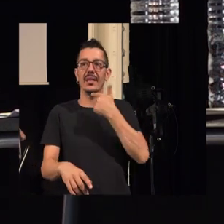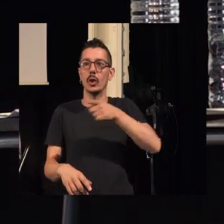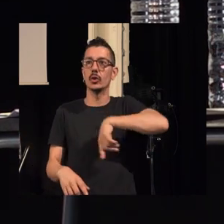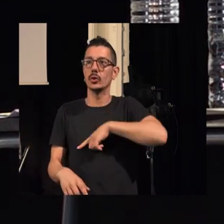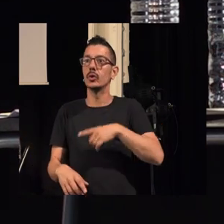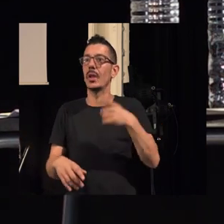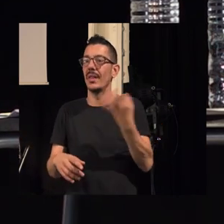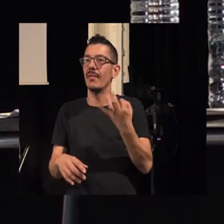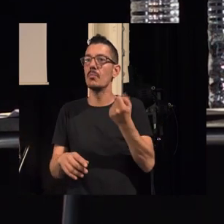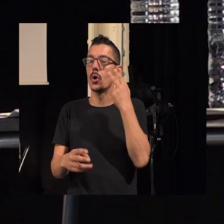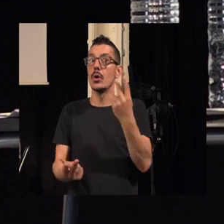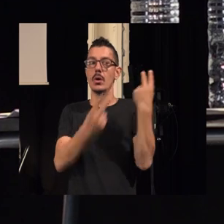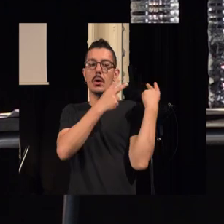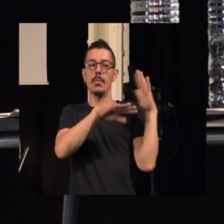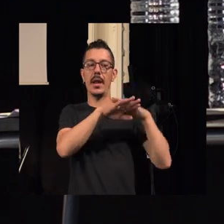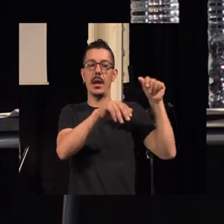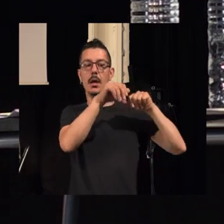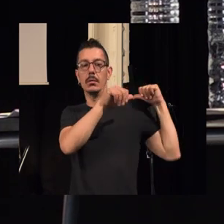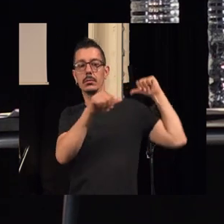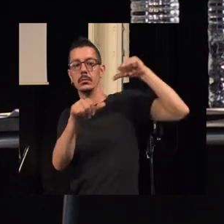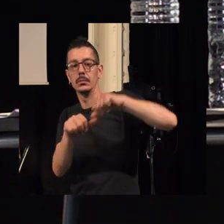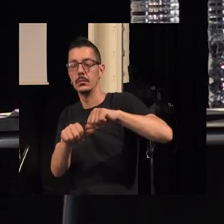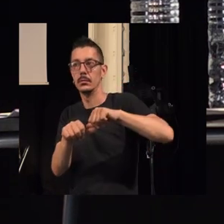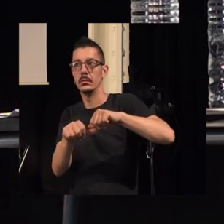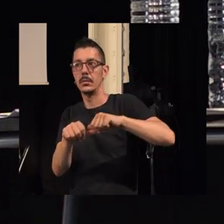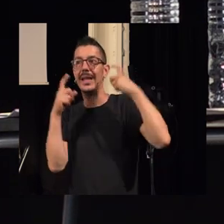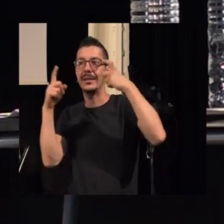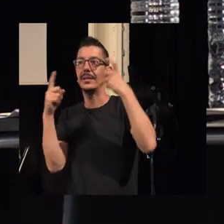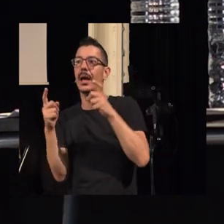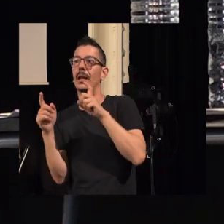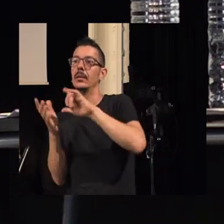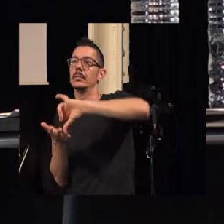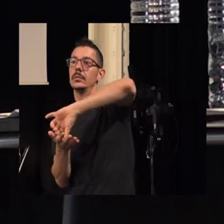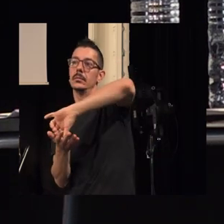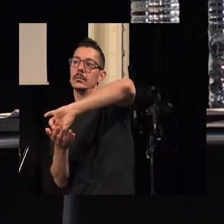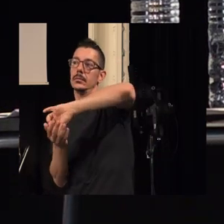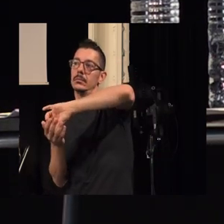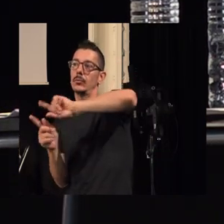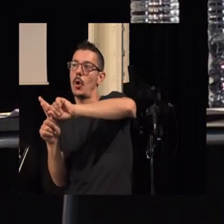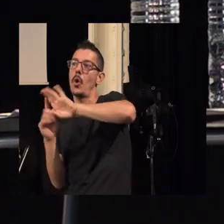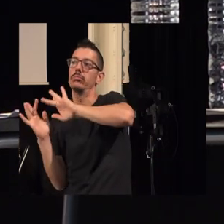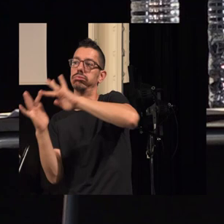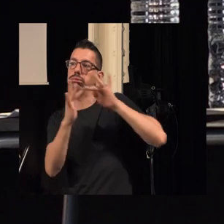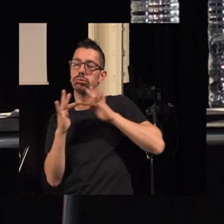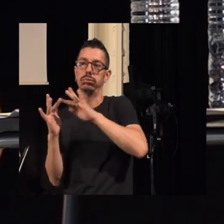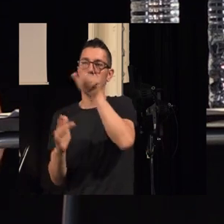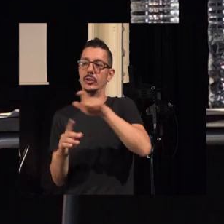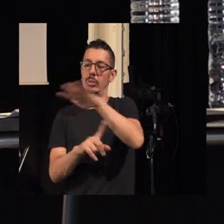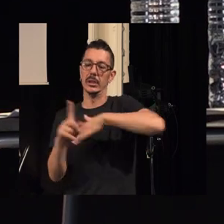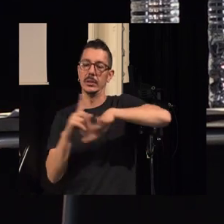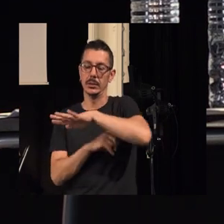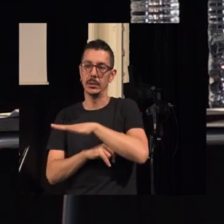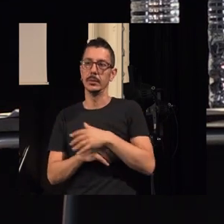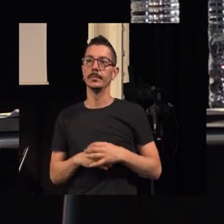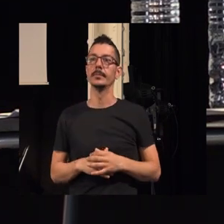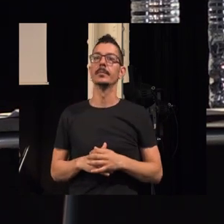encontrar nuevas formas de llegar a las personas. Y es sobre todo lo que no se habló ayer y que quedará fuera de mi intervención,